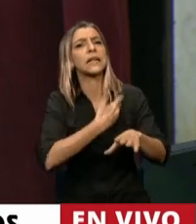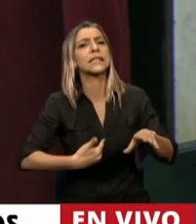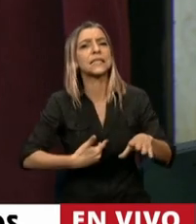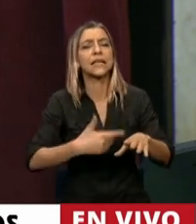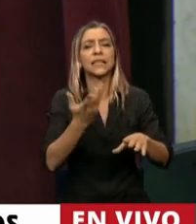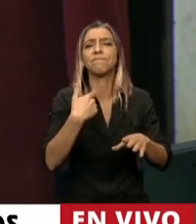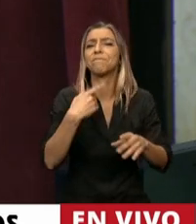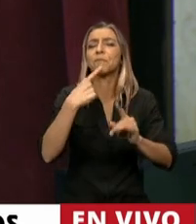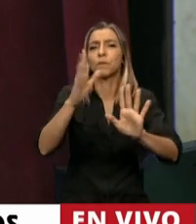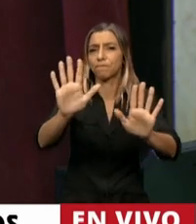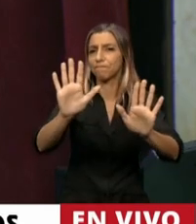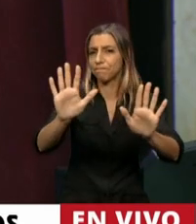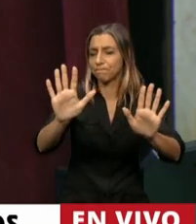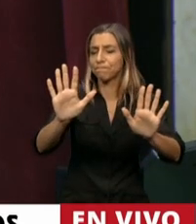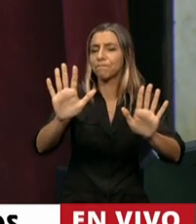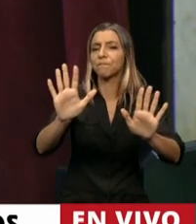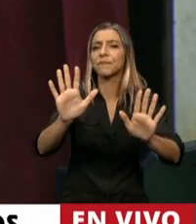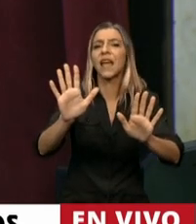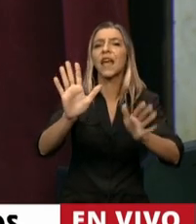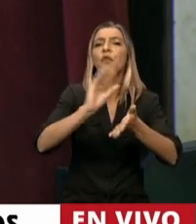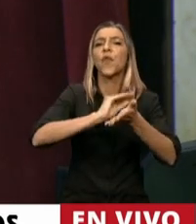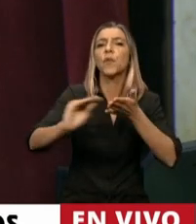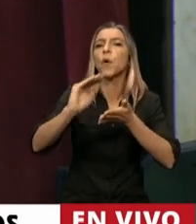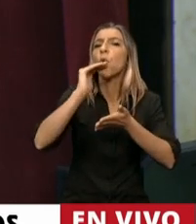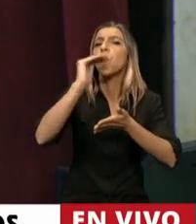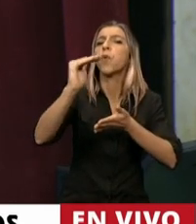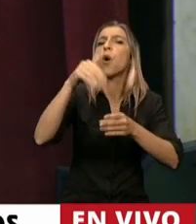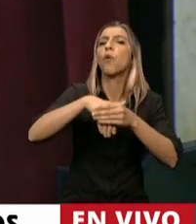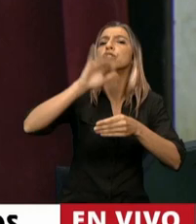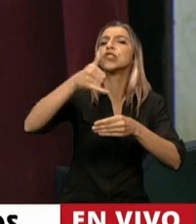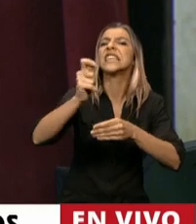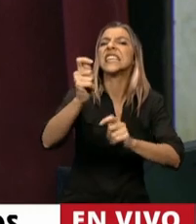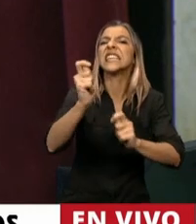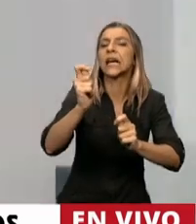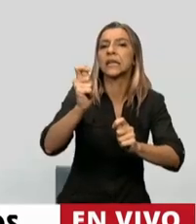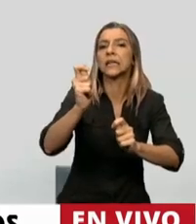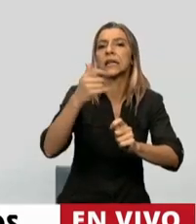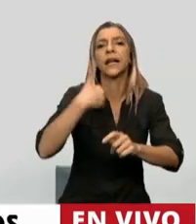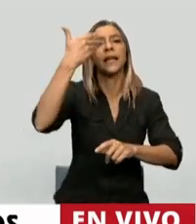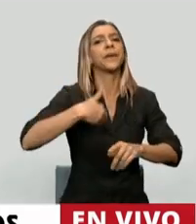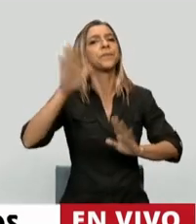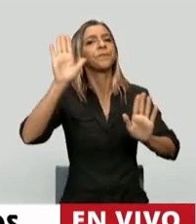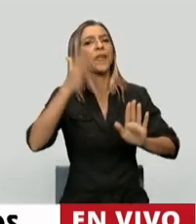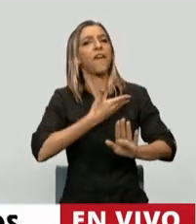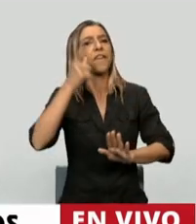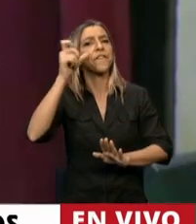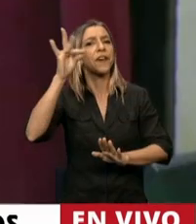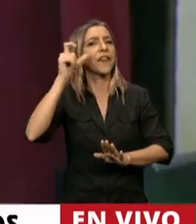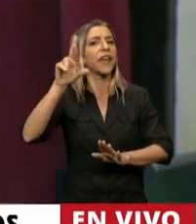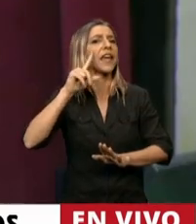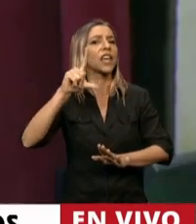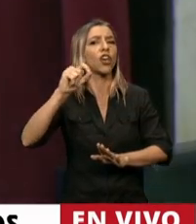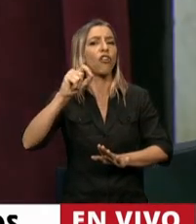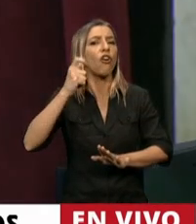¿Quién es el diputado que dijo mi voto es positivo? Federico Angelini. Diputado, ¿le puedo pedir un